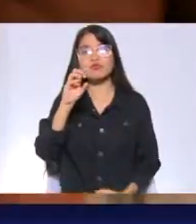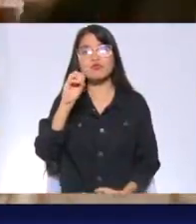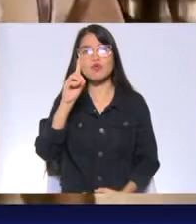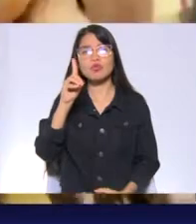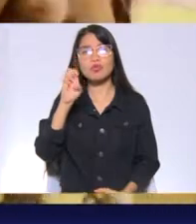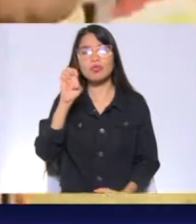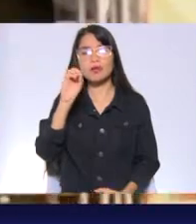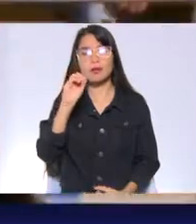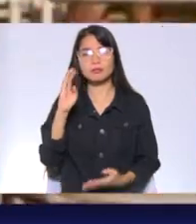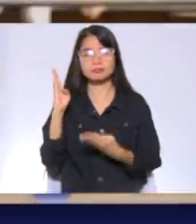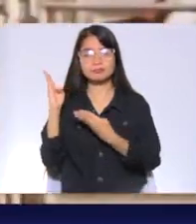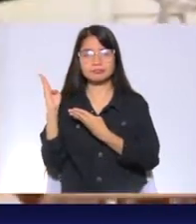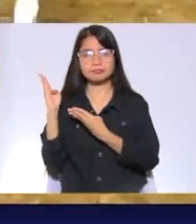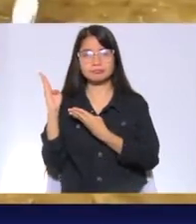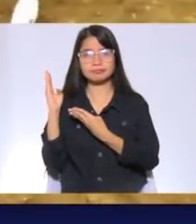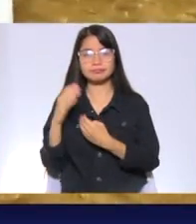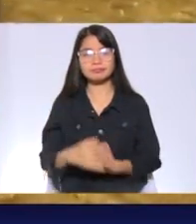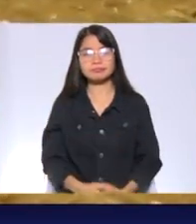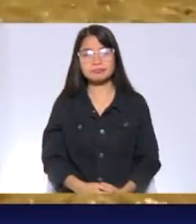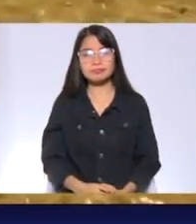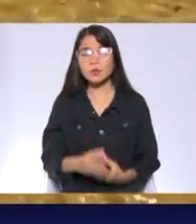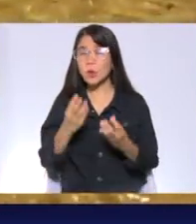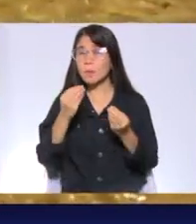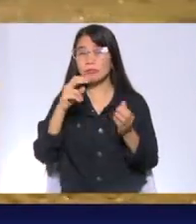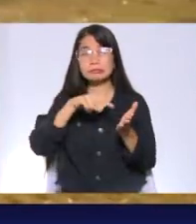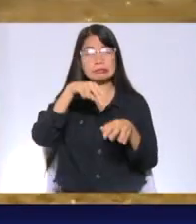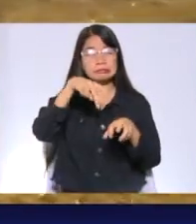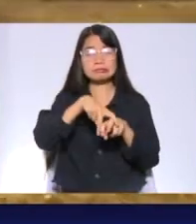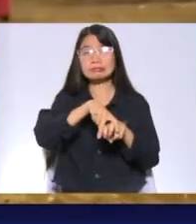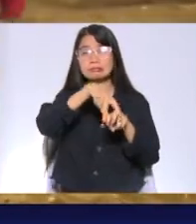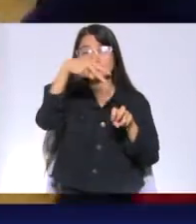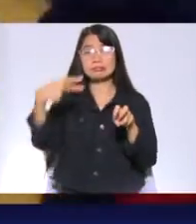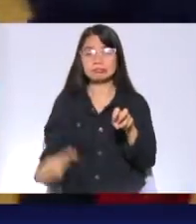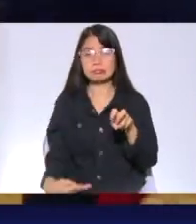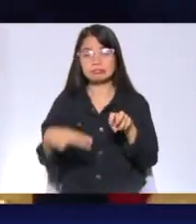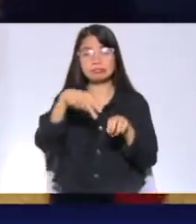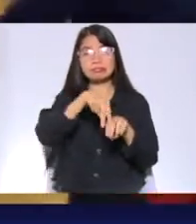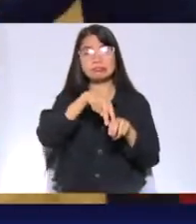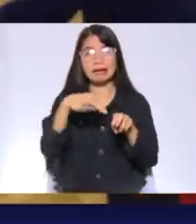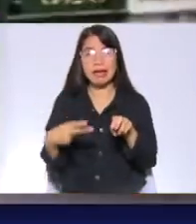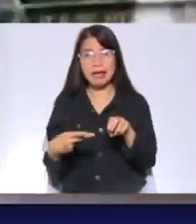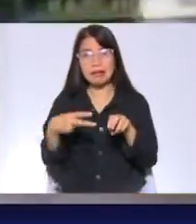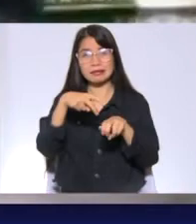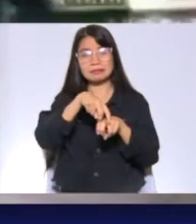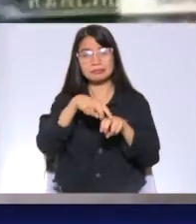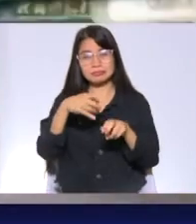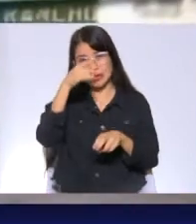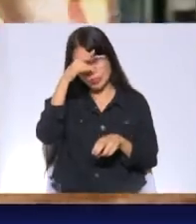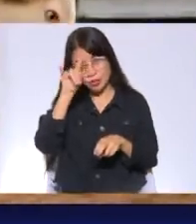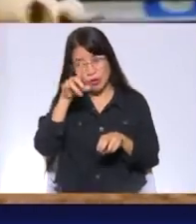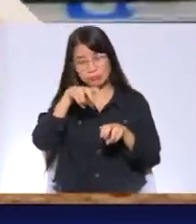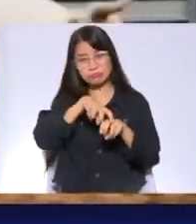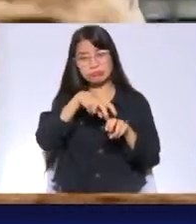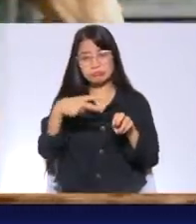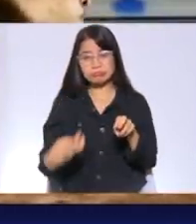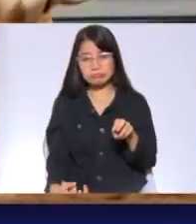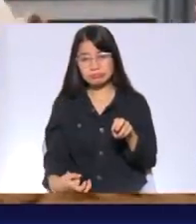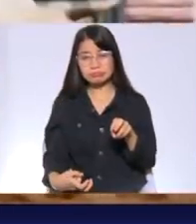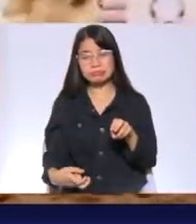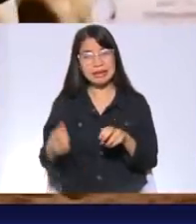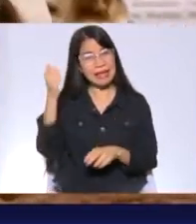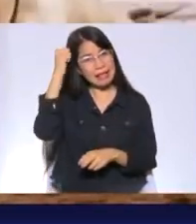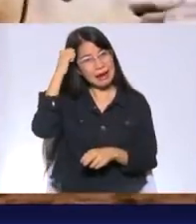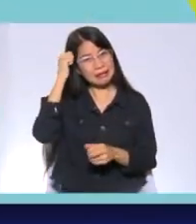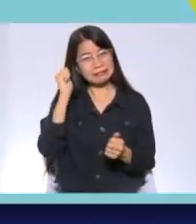y México, estén en esta lista. Las malas caídas y sobre todo las pisadas de toros de más de 400 kilos en la cabeza son fatales en este